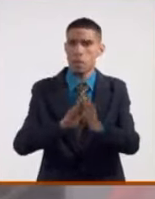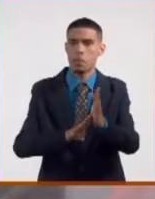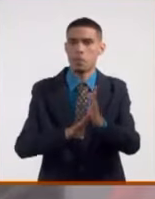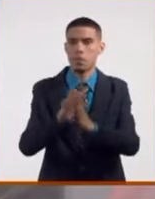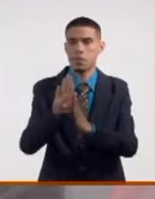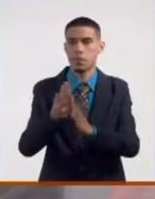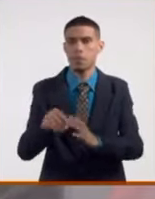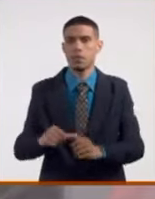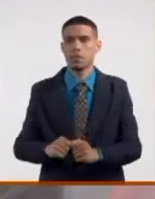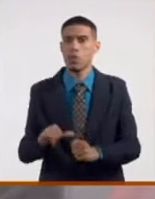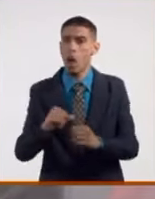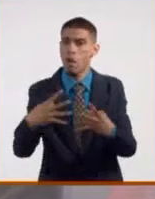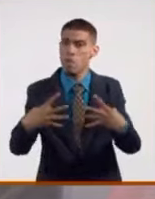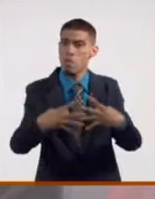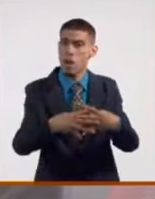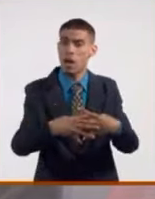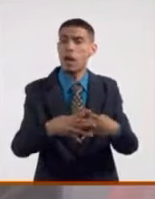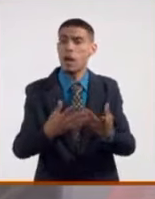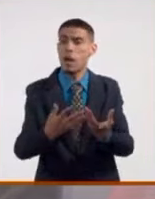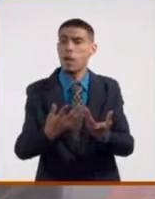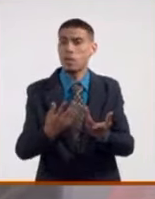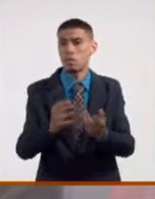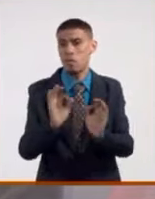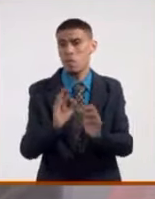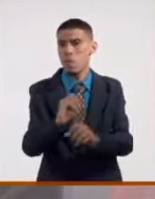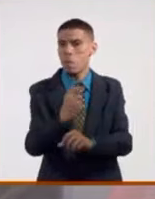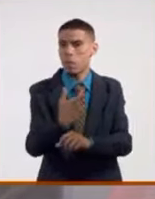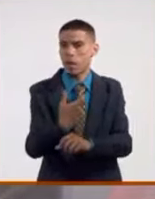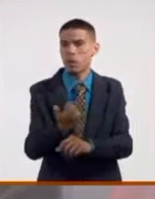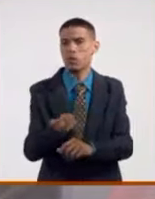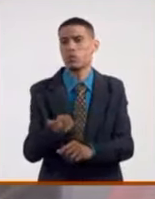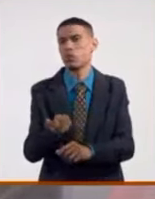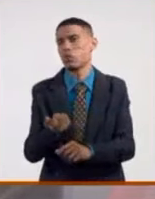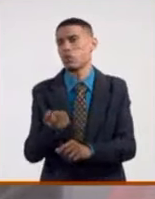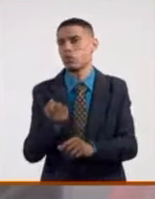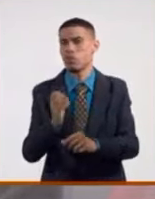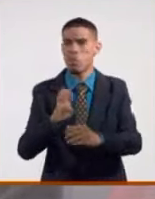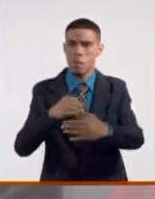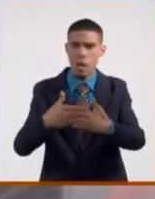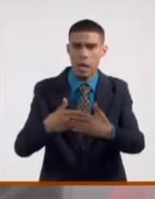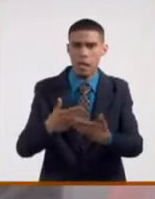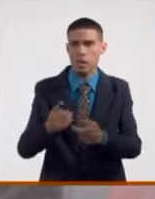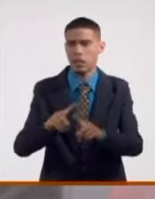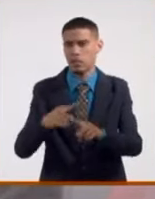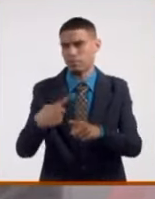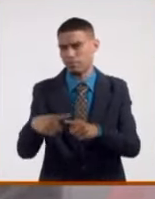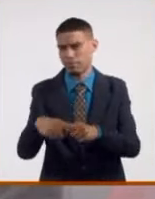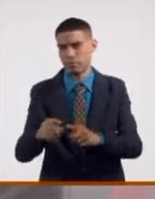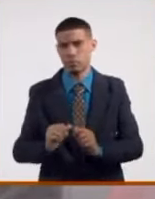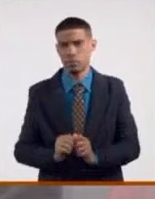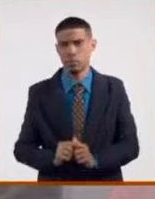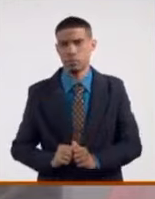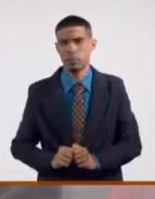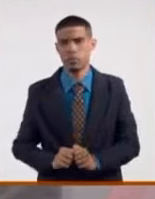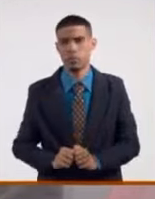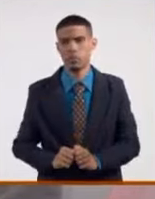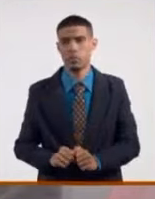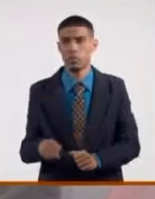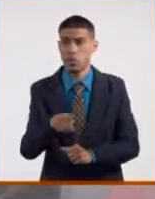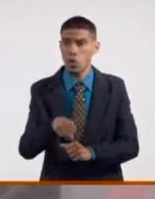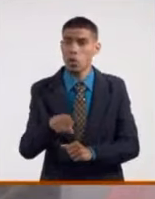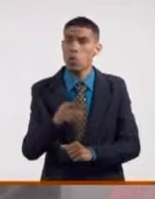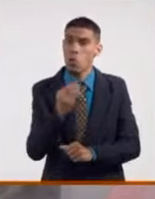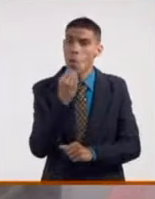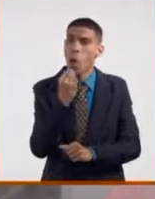también vinculados a precios a impuestos a determinadas eh incrementos de precio Que obviamente tienen en lo inmediato un efecto que puede estar